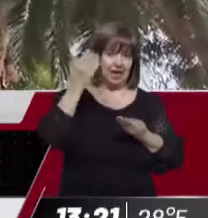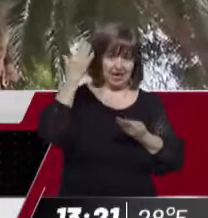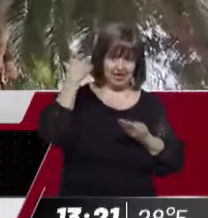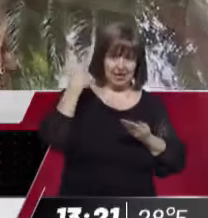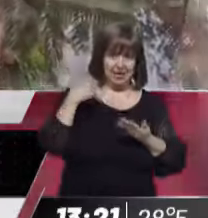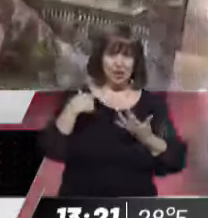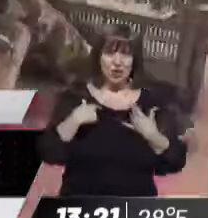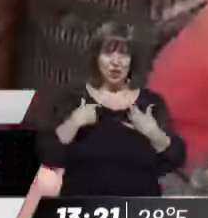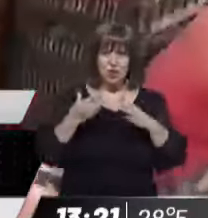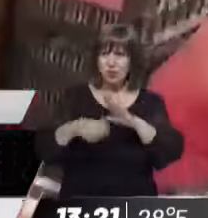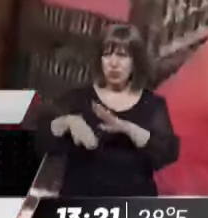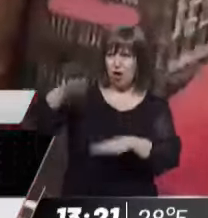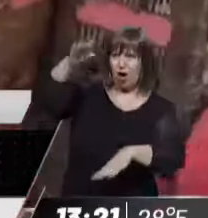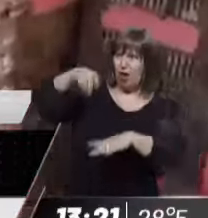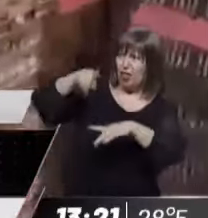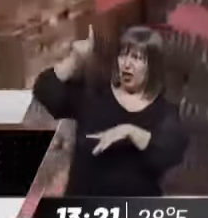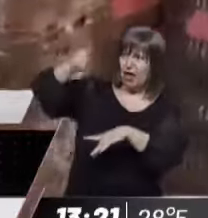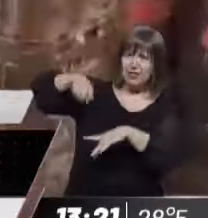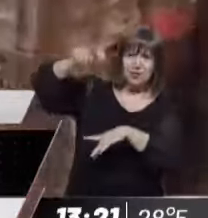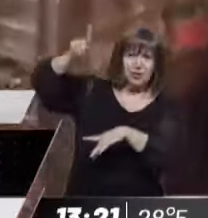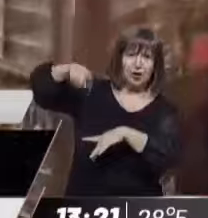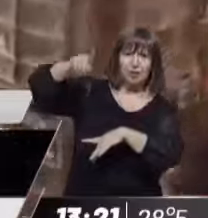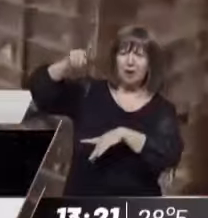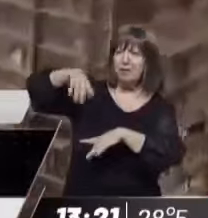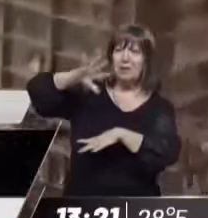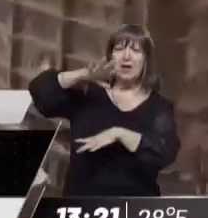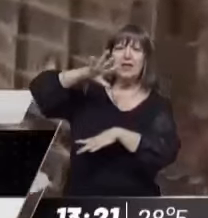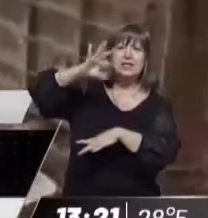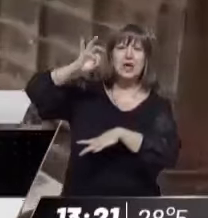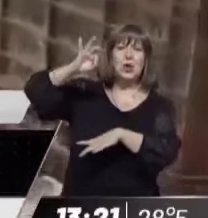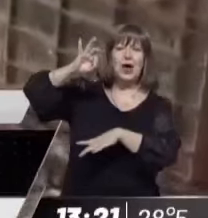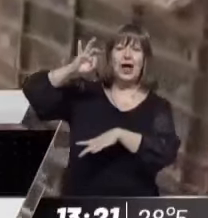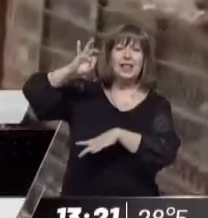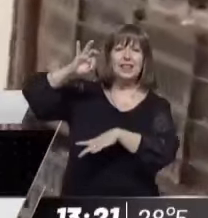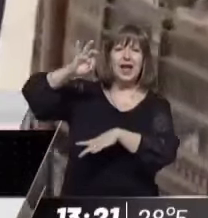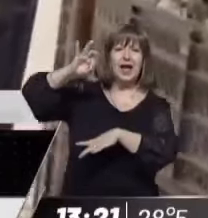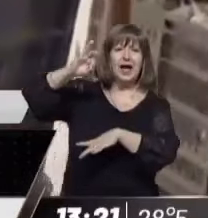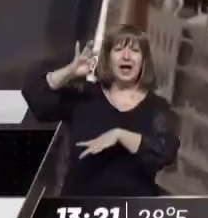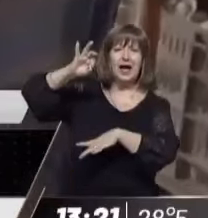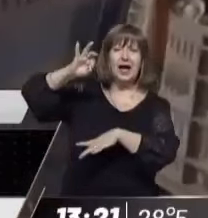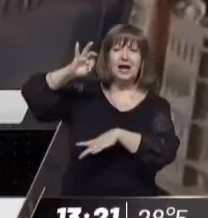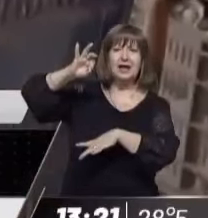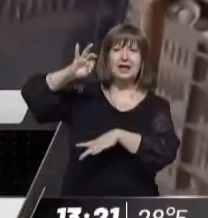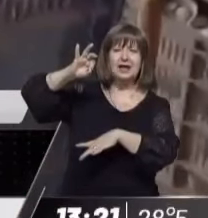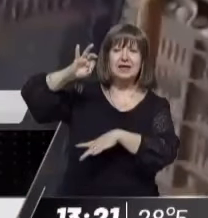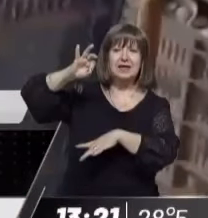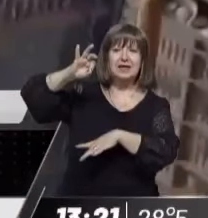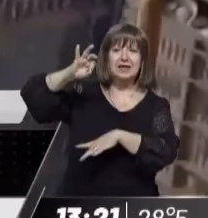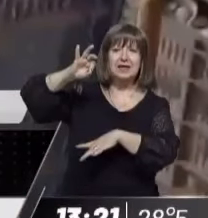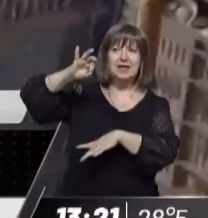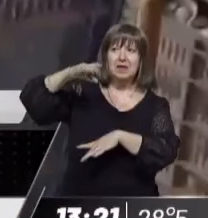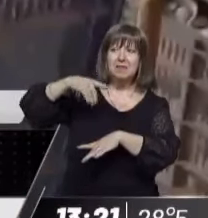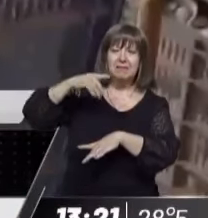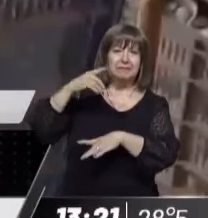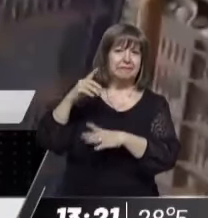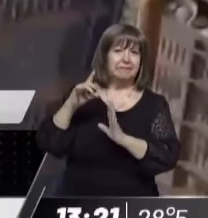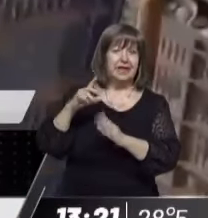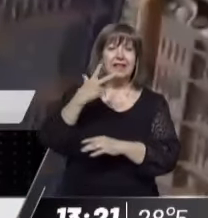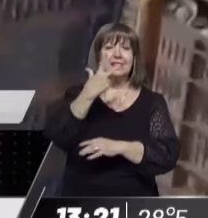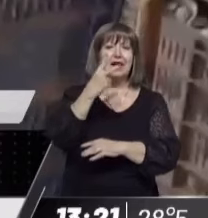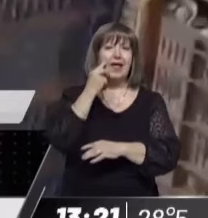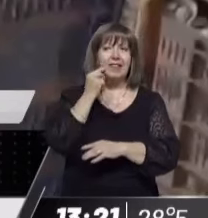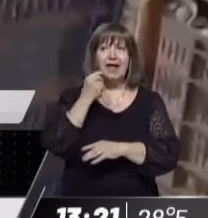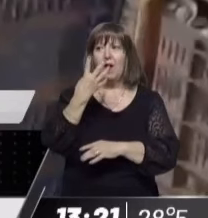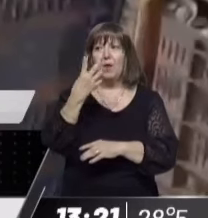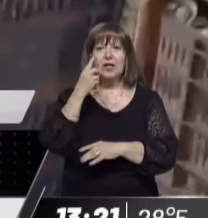Son muchísimos, son más, ¿cuántos son? Como 50 cajones. Arremangate, Juli. 7 cajones. ¿Tenés mínimo para 3-4 días